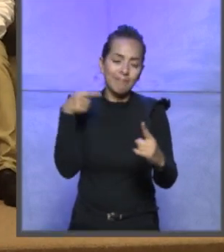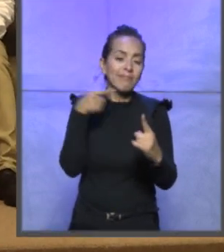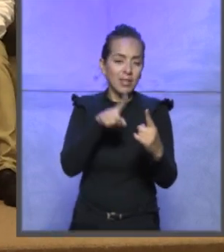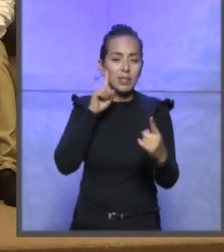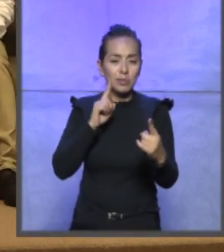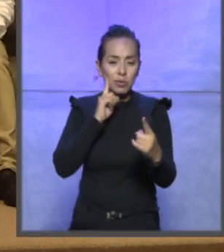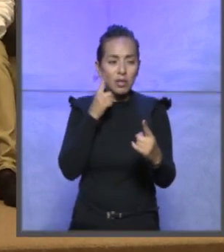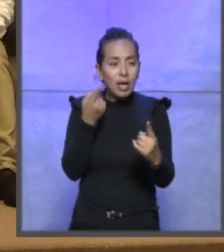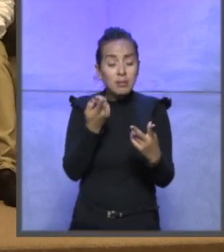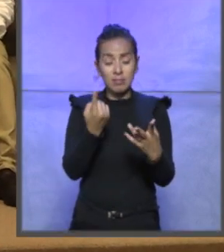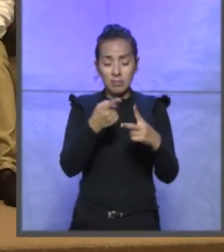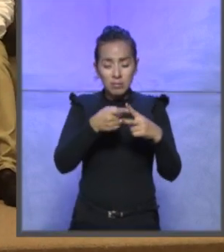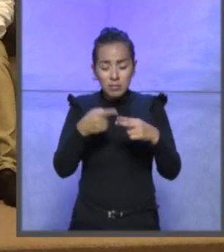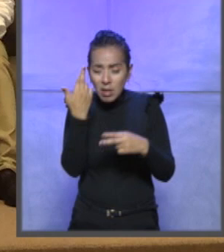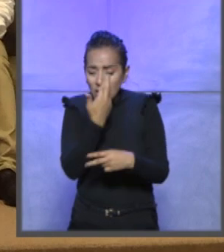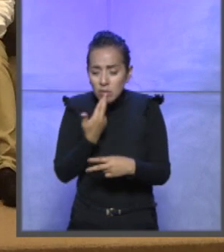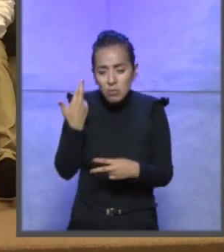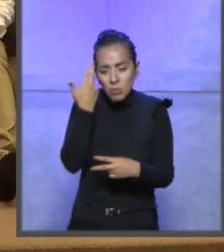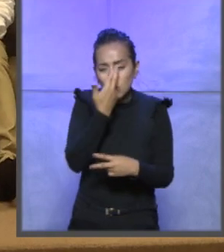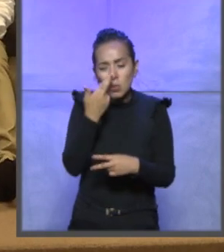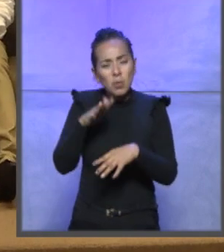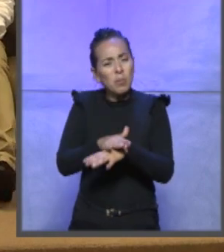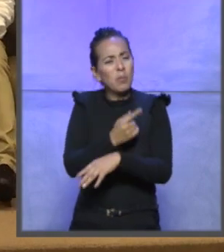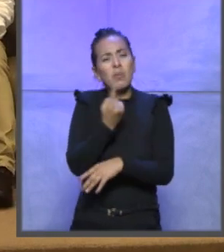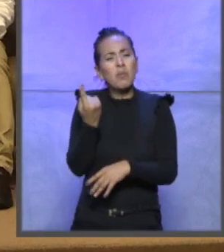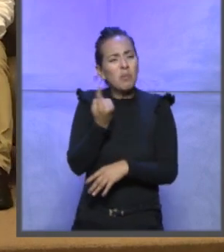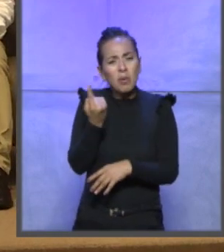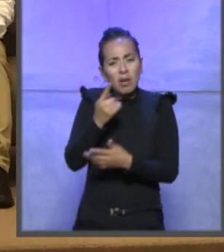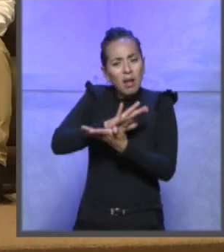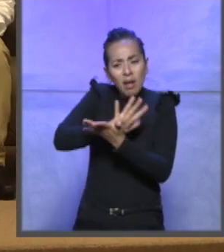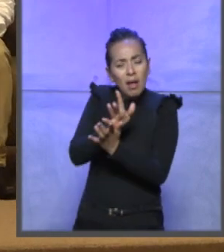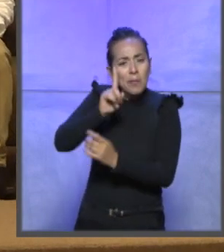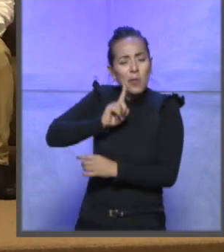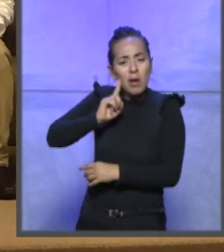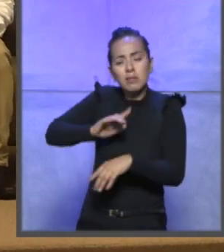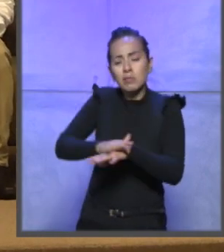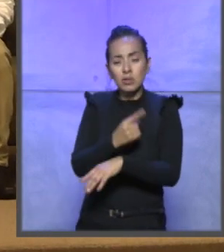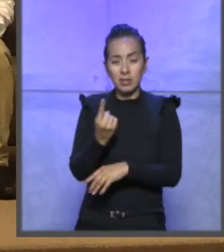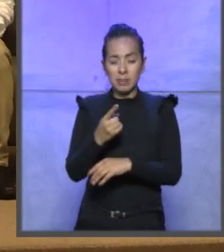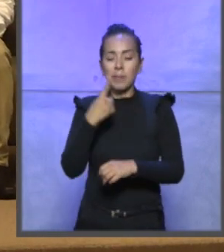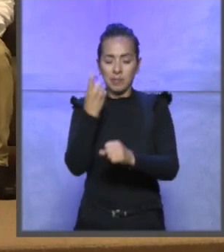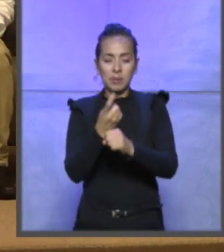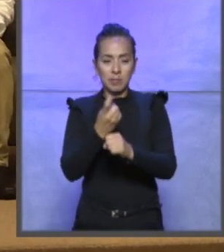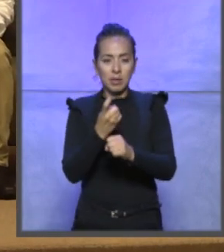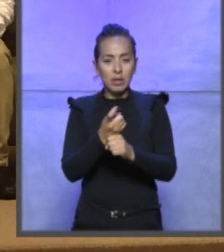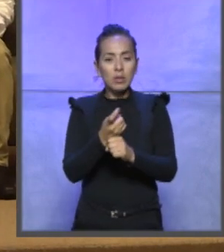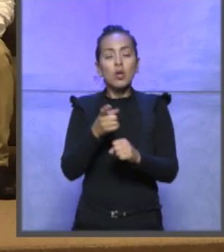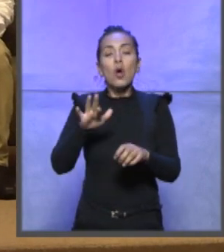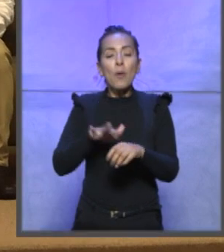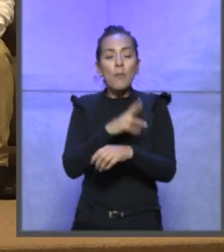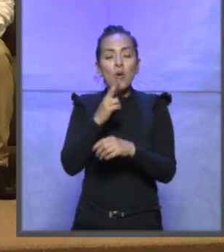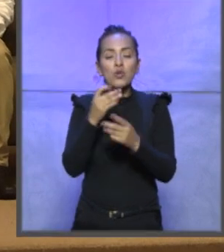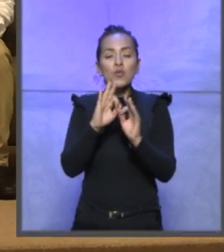Y empiezan ustedes a ver esta encuesta y revisan por qué ha sido discriminado. Encontramos que en primer lugar,